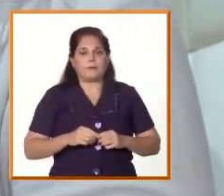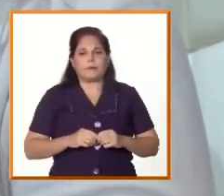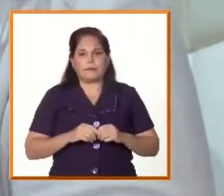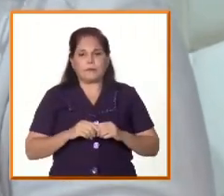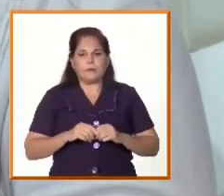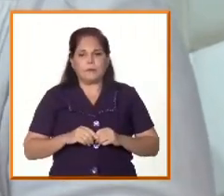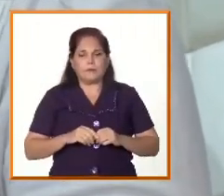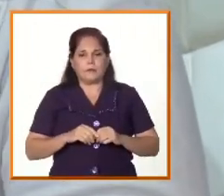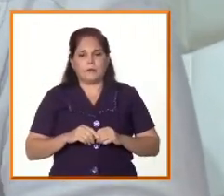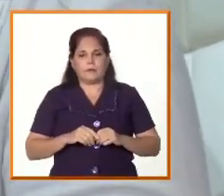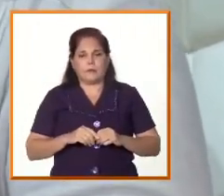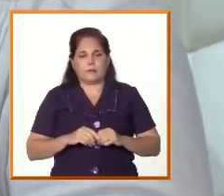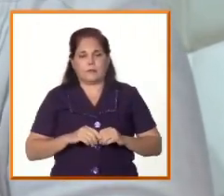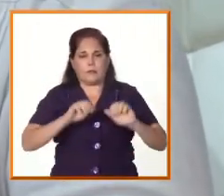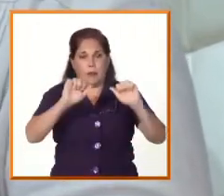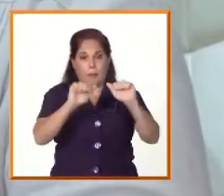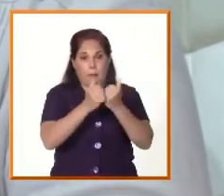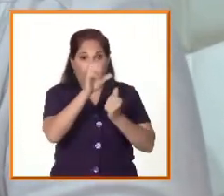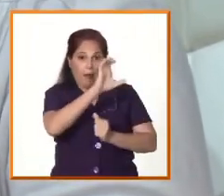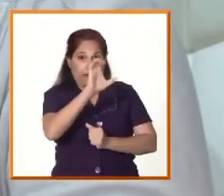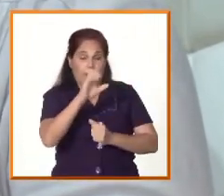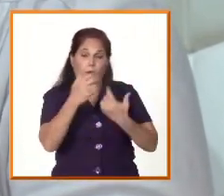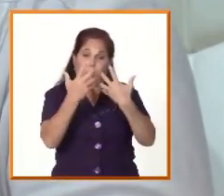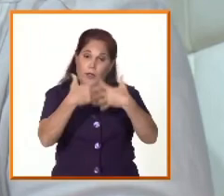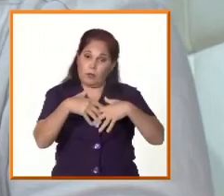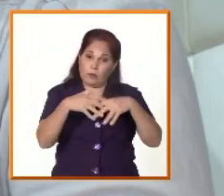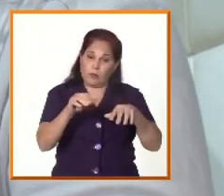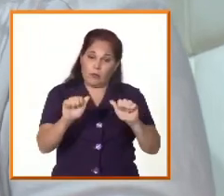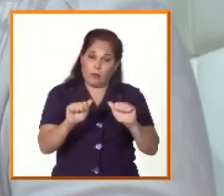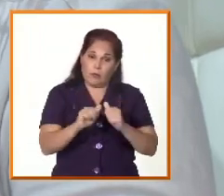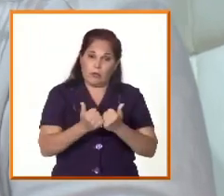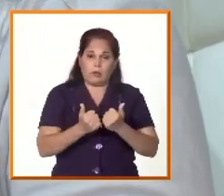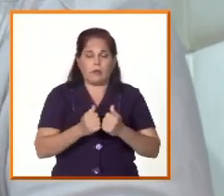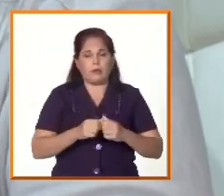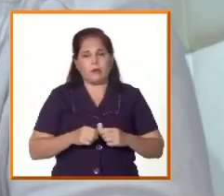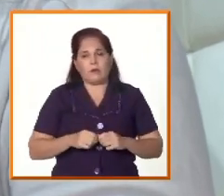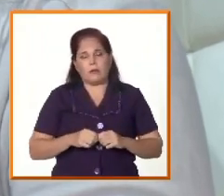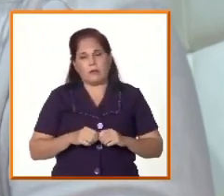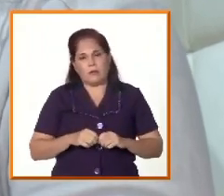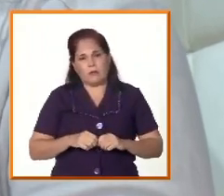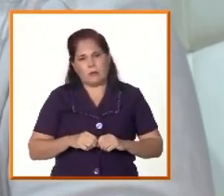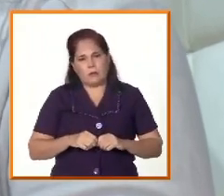que la panadería o la industria Porque no solo la panadería